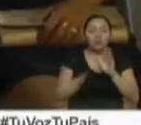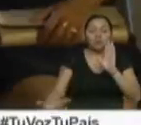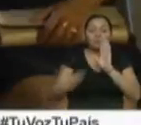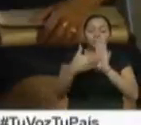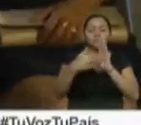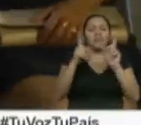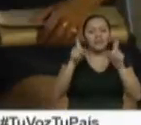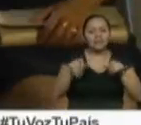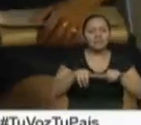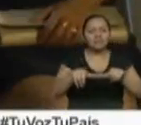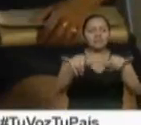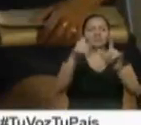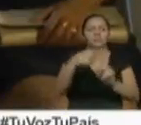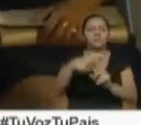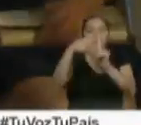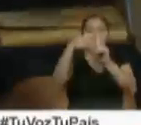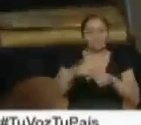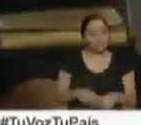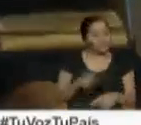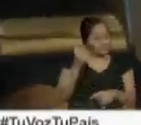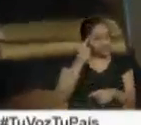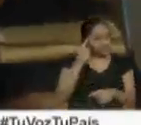que hay que seguir adelante.